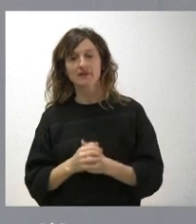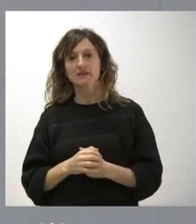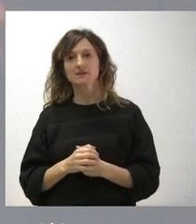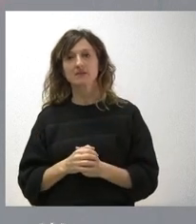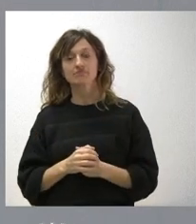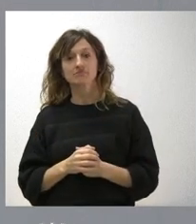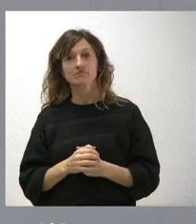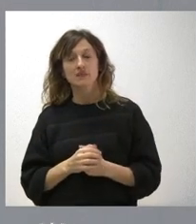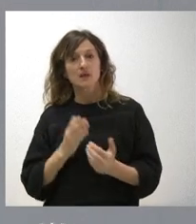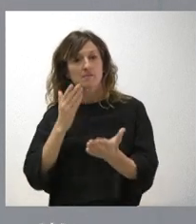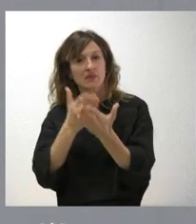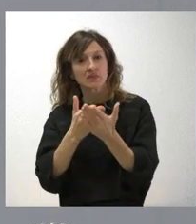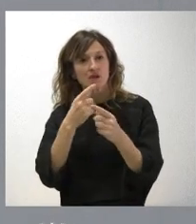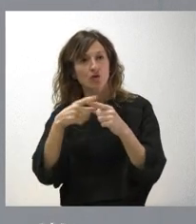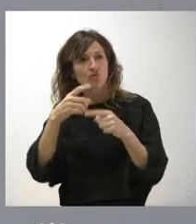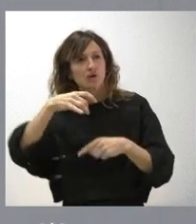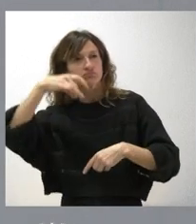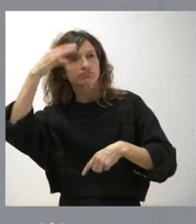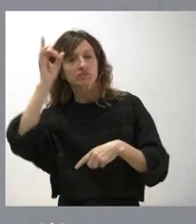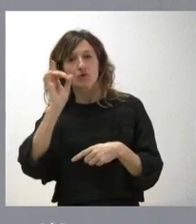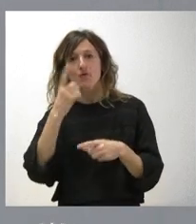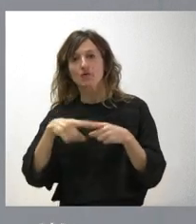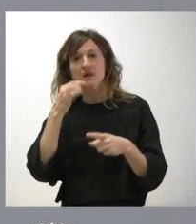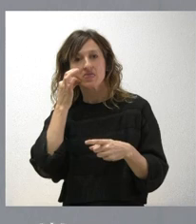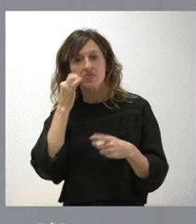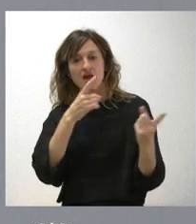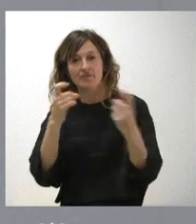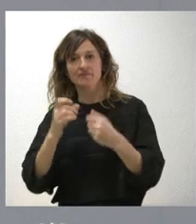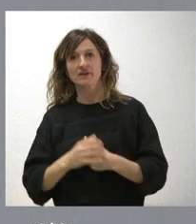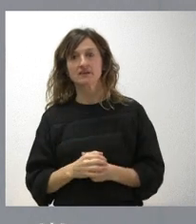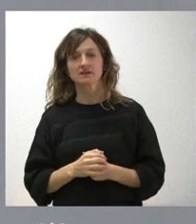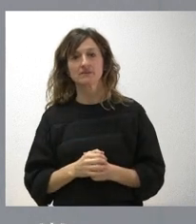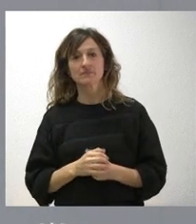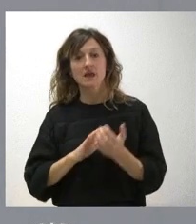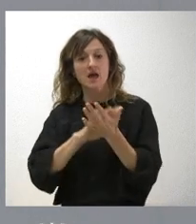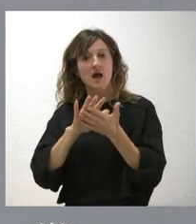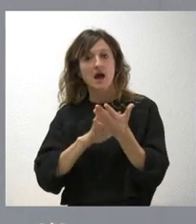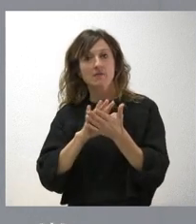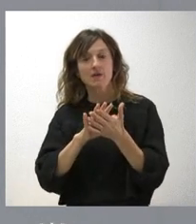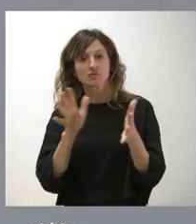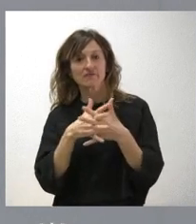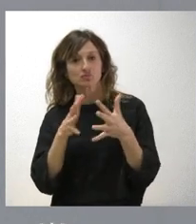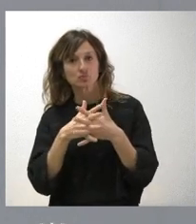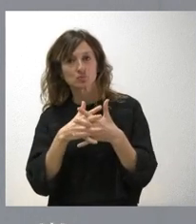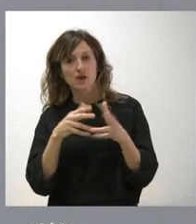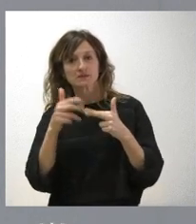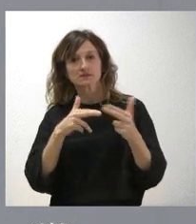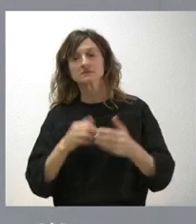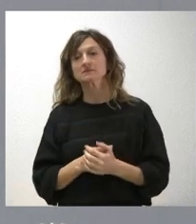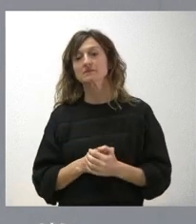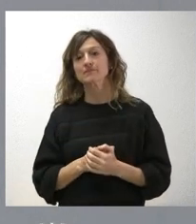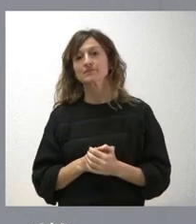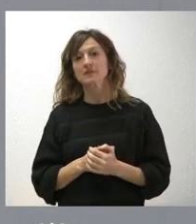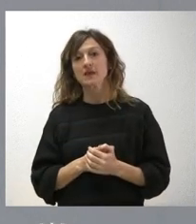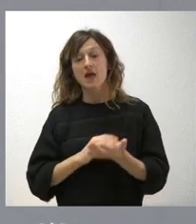pedir nada irrealizable y vamos a pedir cosas necesarias de qué hablamos pues de infraestructuras estamos